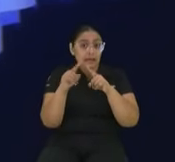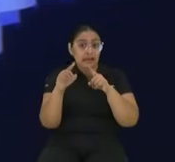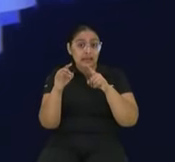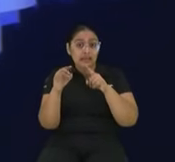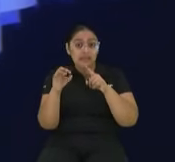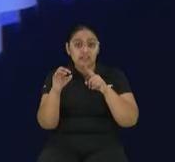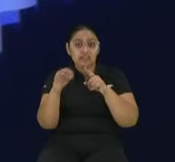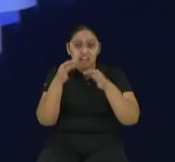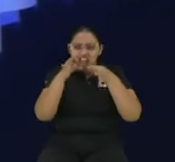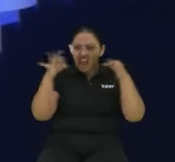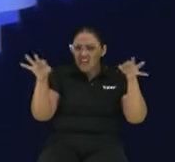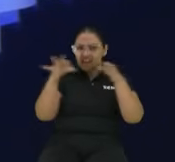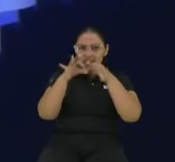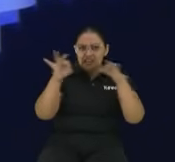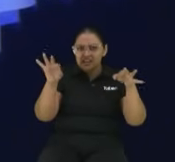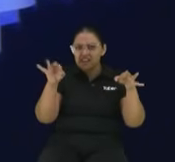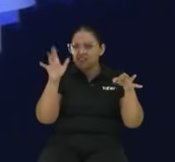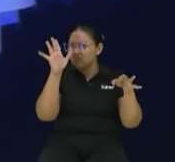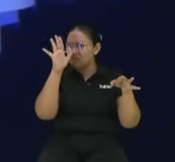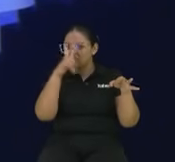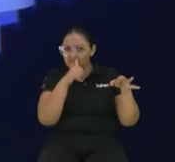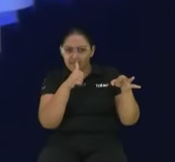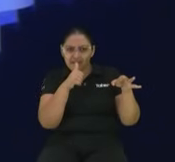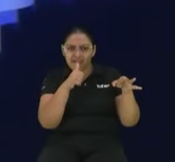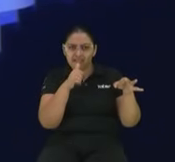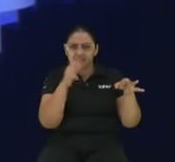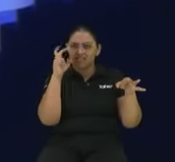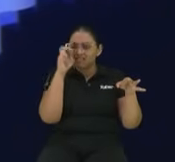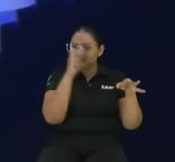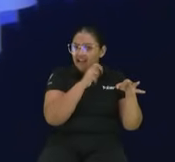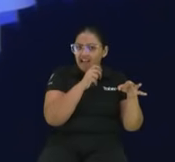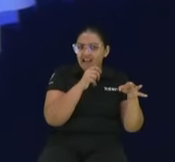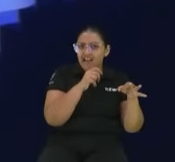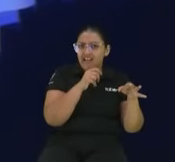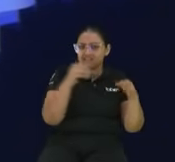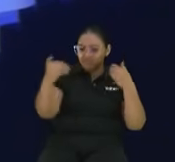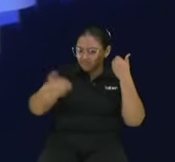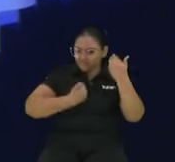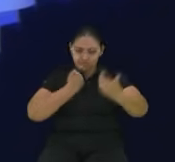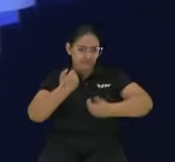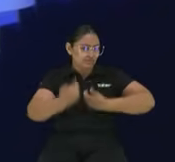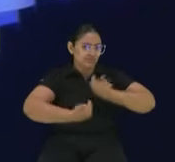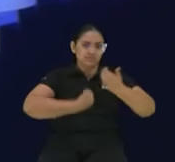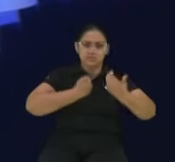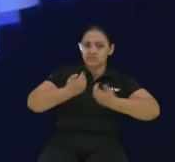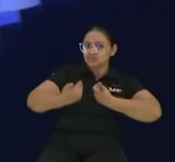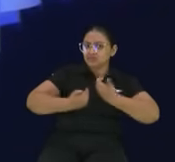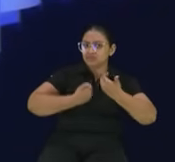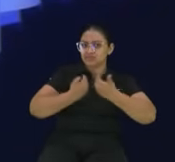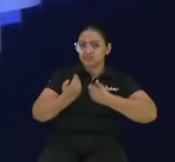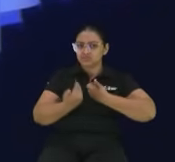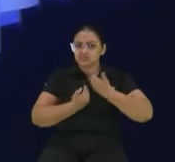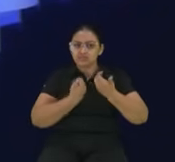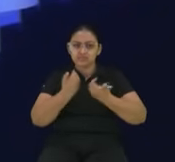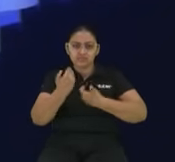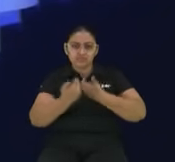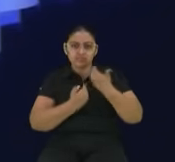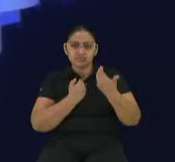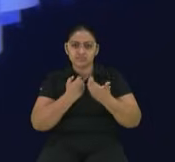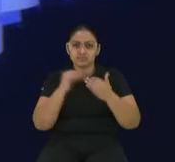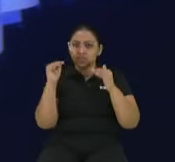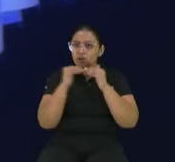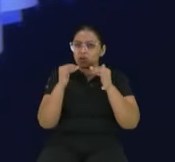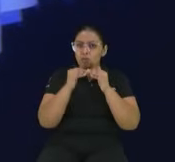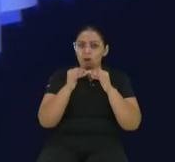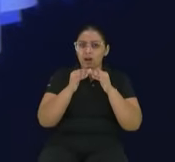escriben ponen publican dicen difaman duro son cuervos volando en el lomo de las Águilas